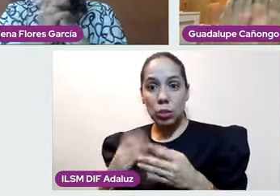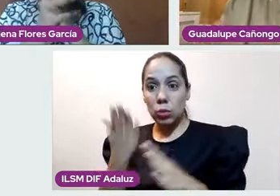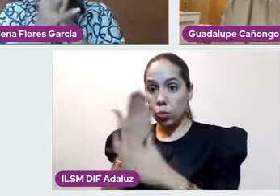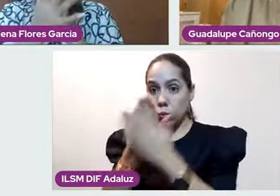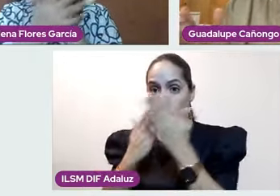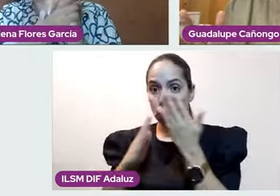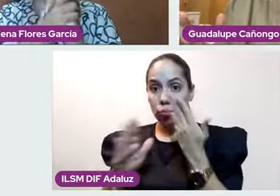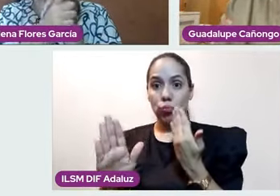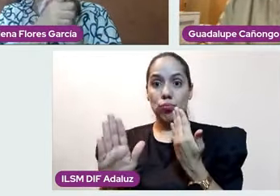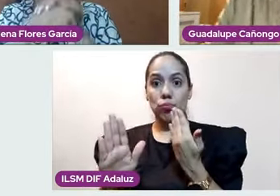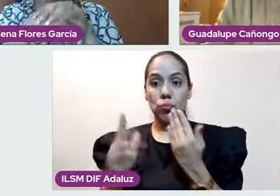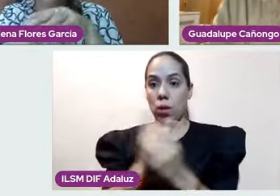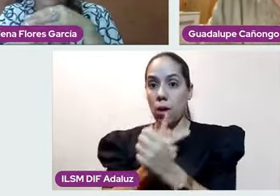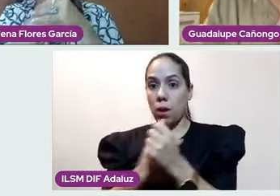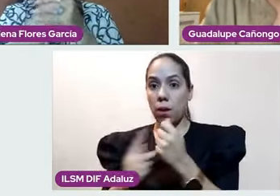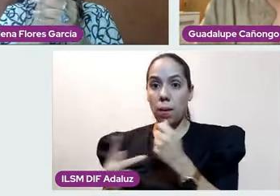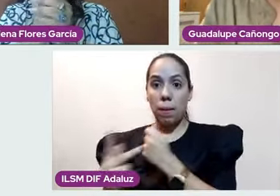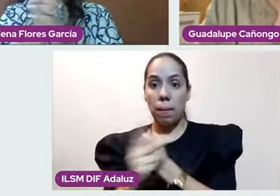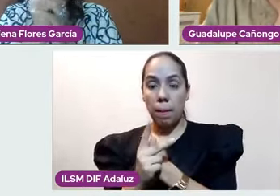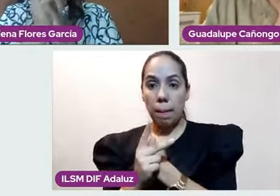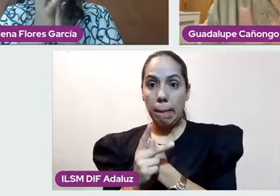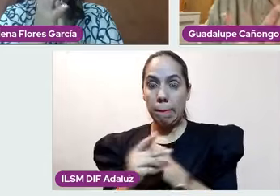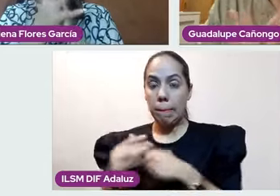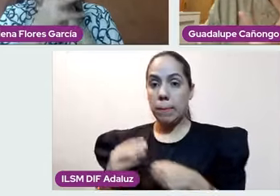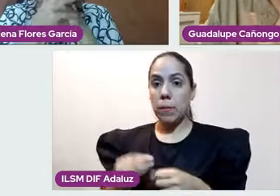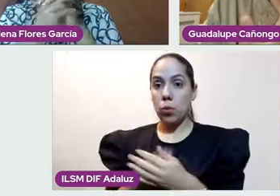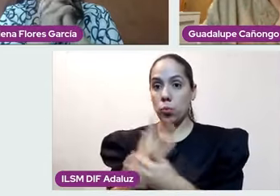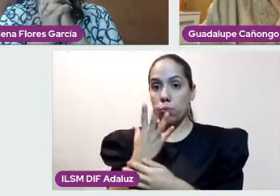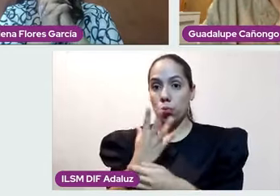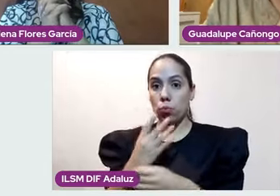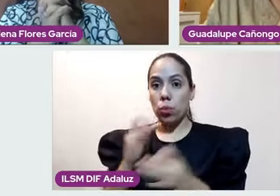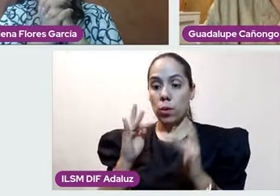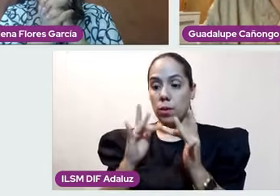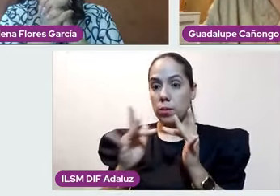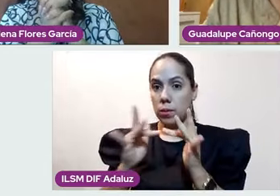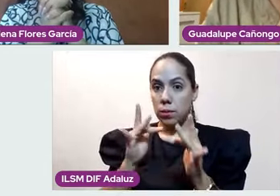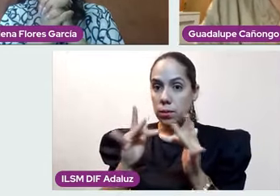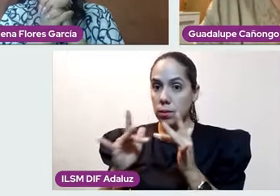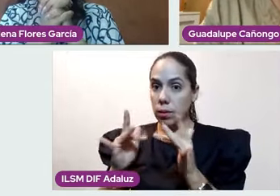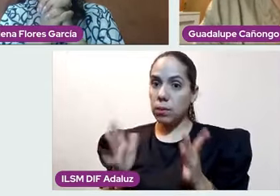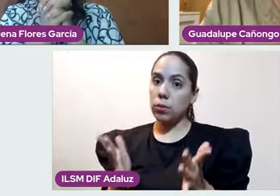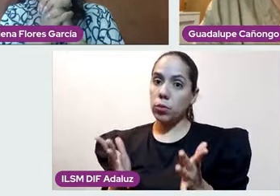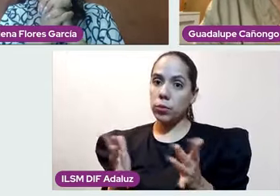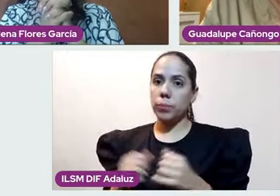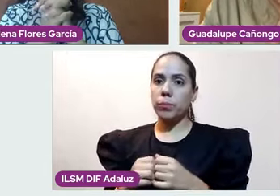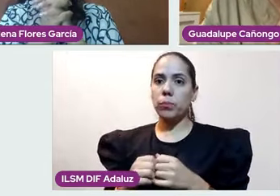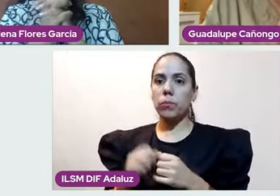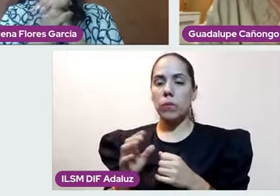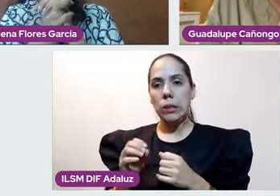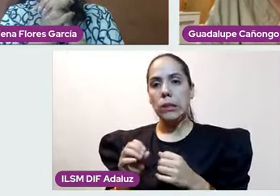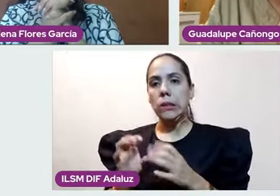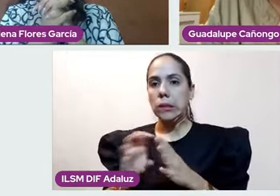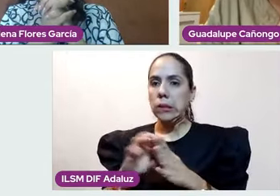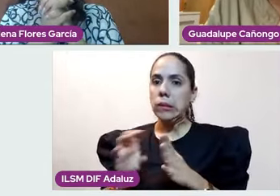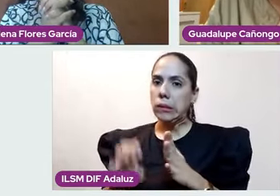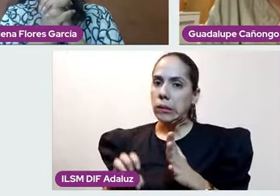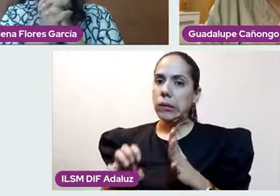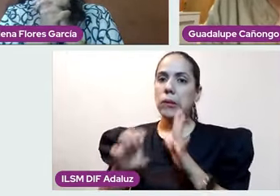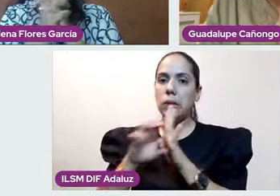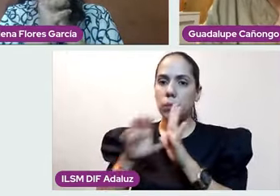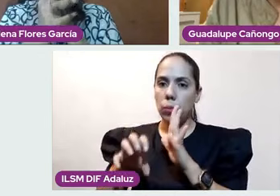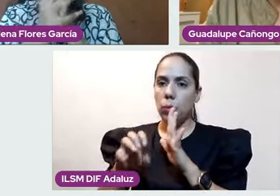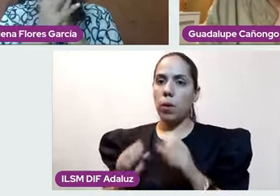es insuficiente, mejor de decirlo, no sé qué tanto, pero es insuficiente los estudios que se han hecho, las investigaciones que se han hecho al